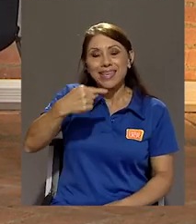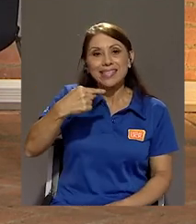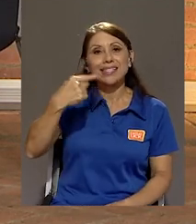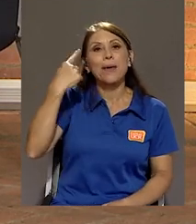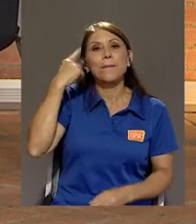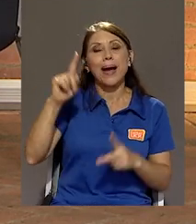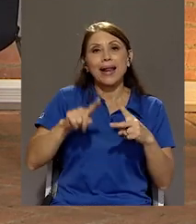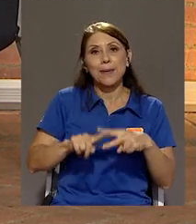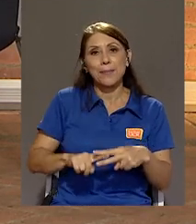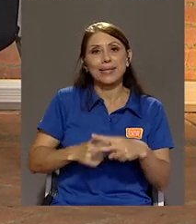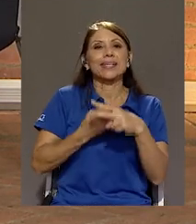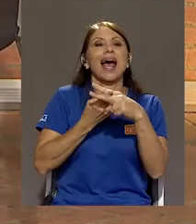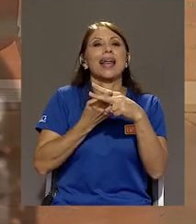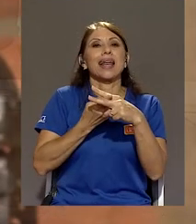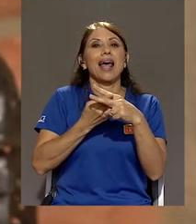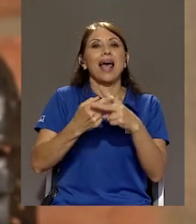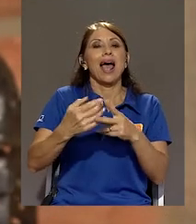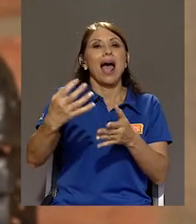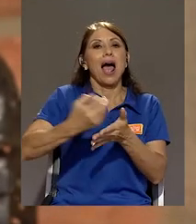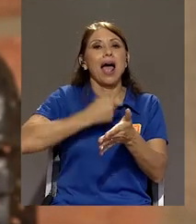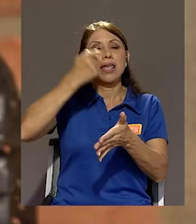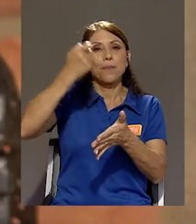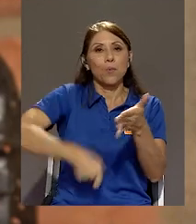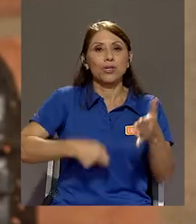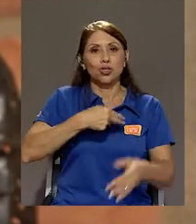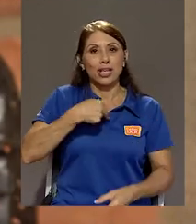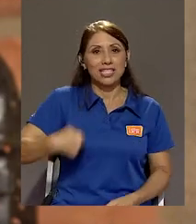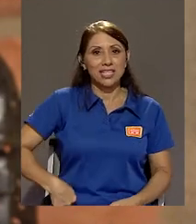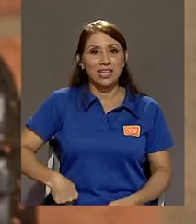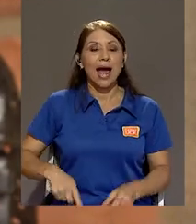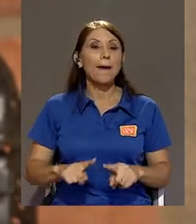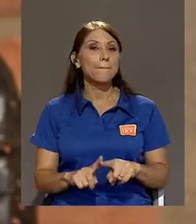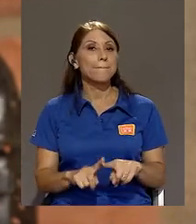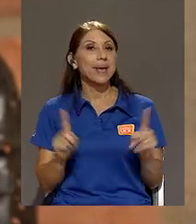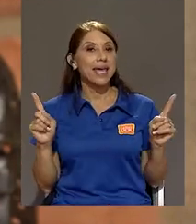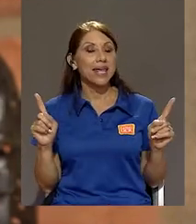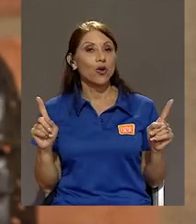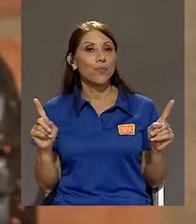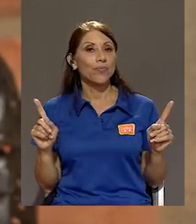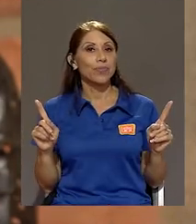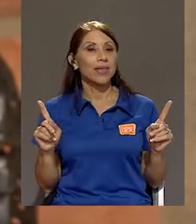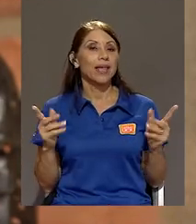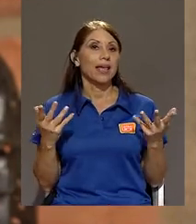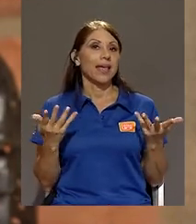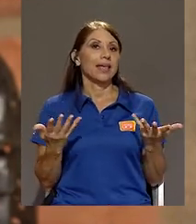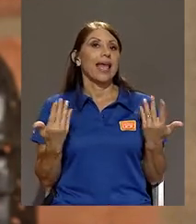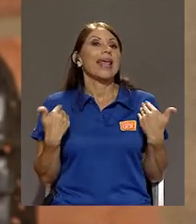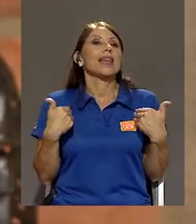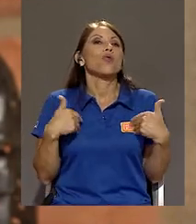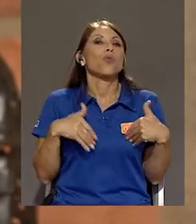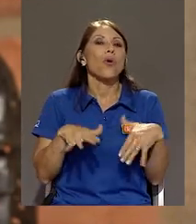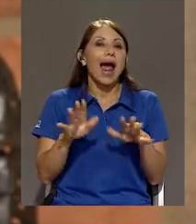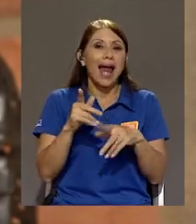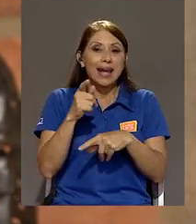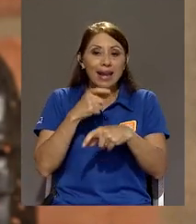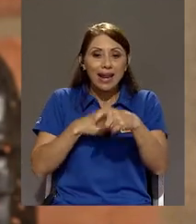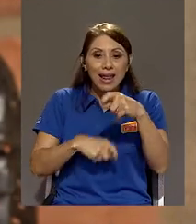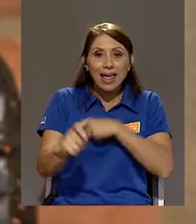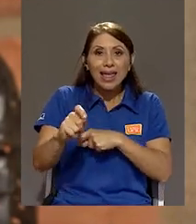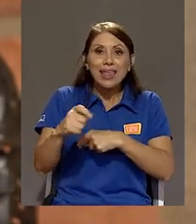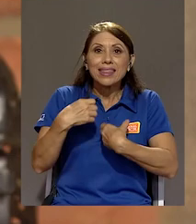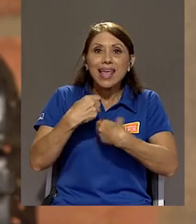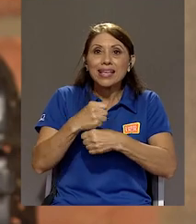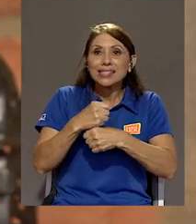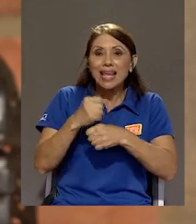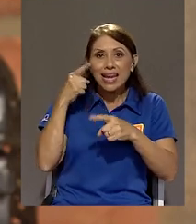dice para empezar a poner impuestos a China. Pero en lugar de hacer causa común con los